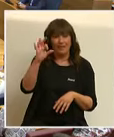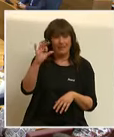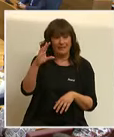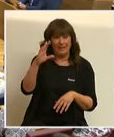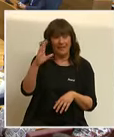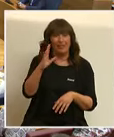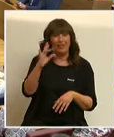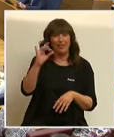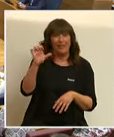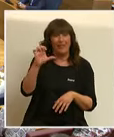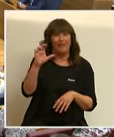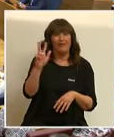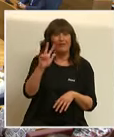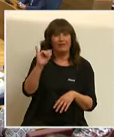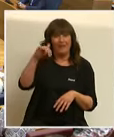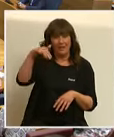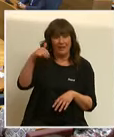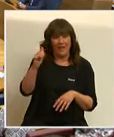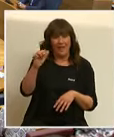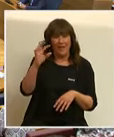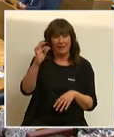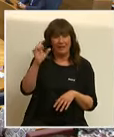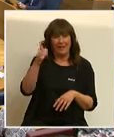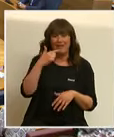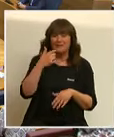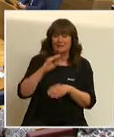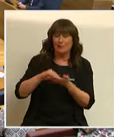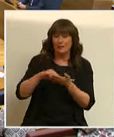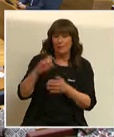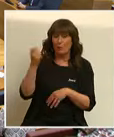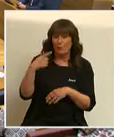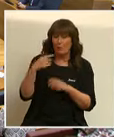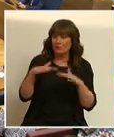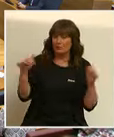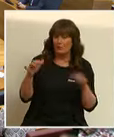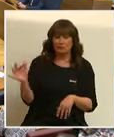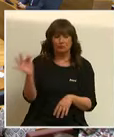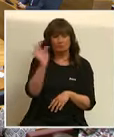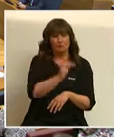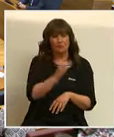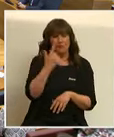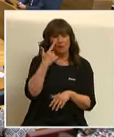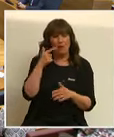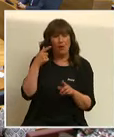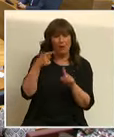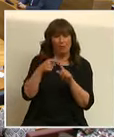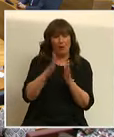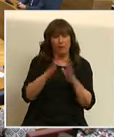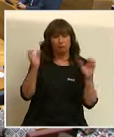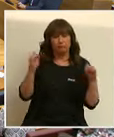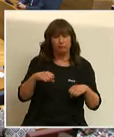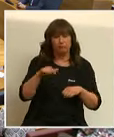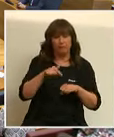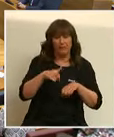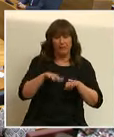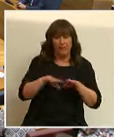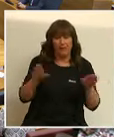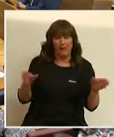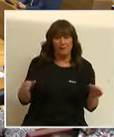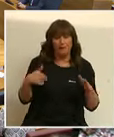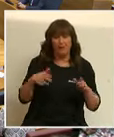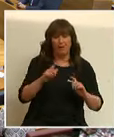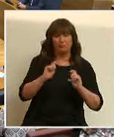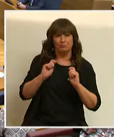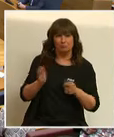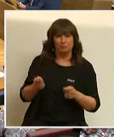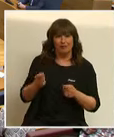la palabra el secretario primero de les Corts para la lectura del acuerdo de la mesa por el cual se otorga la alta distinción parlamentaria